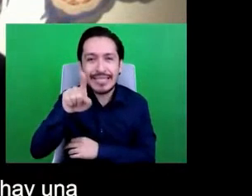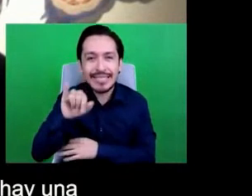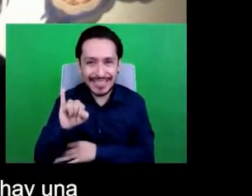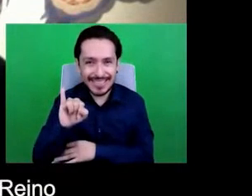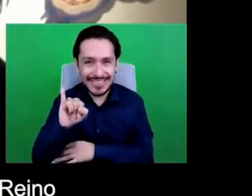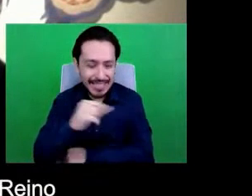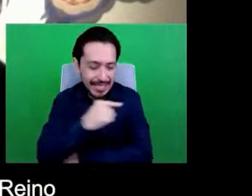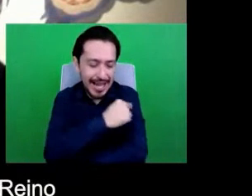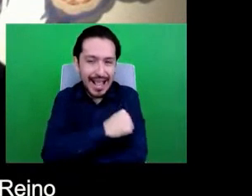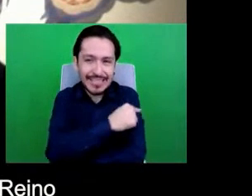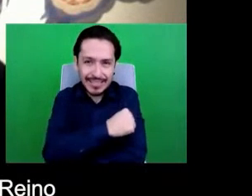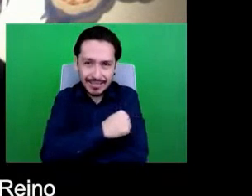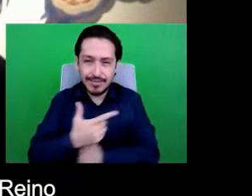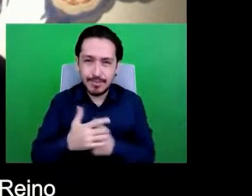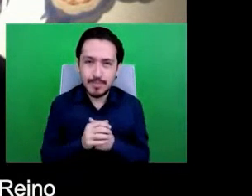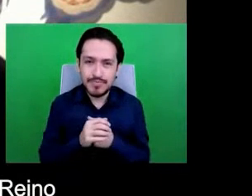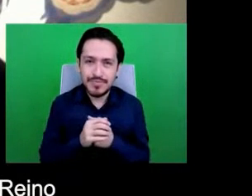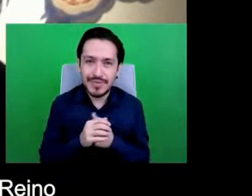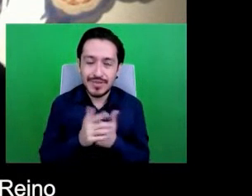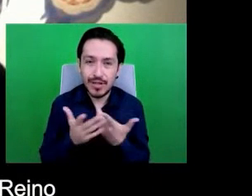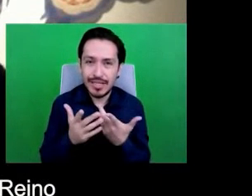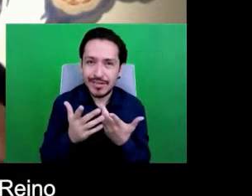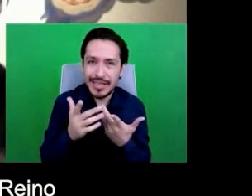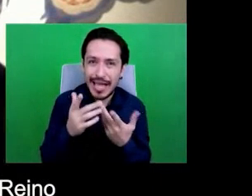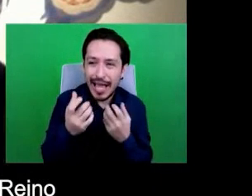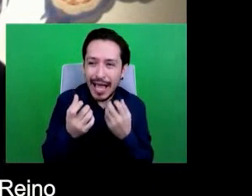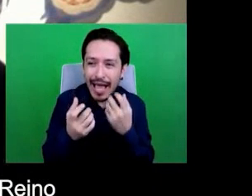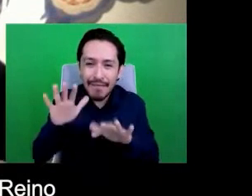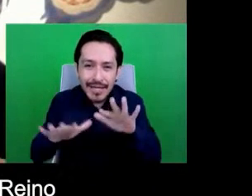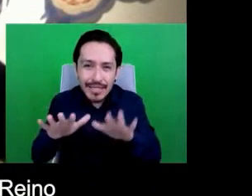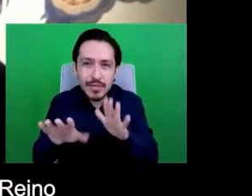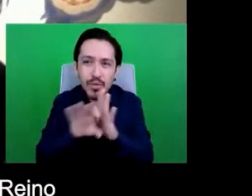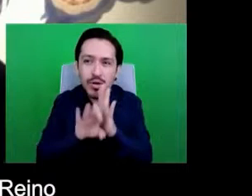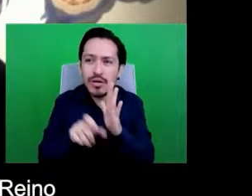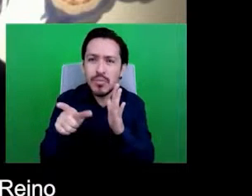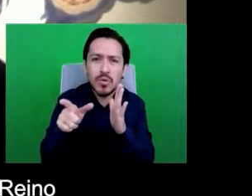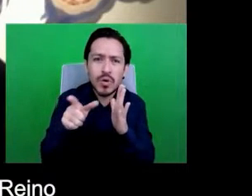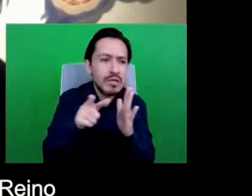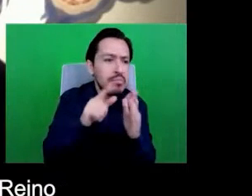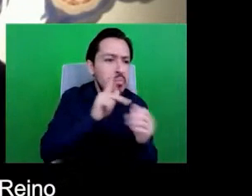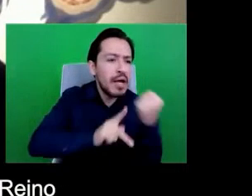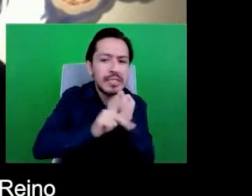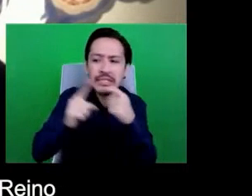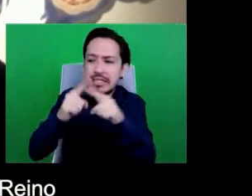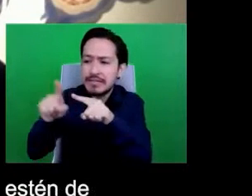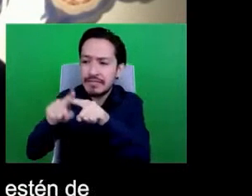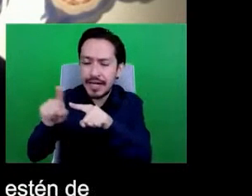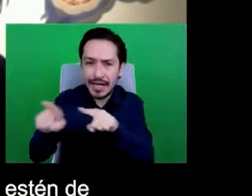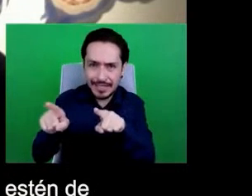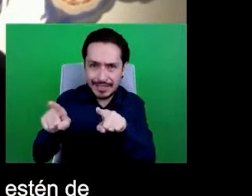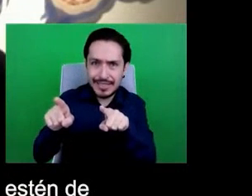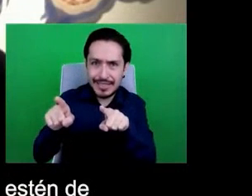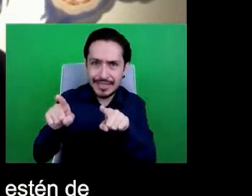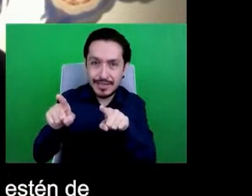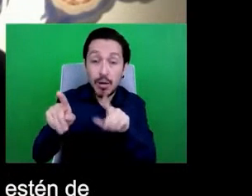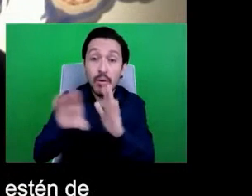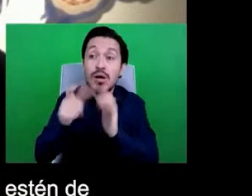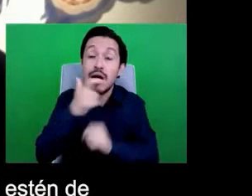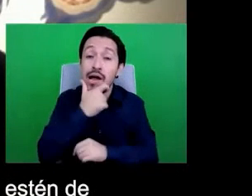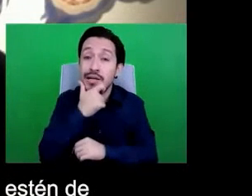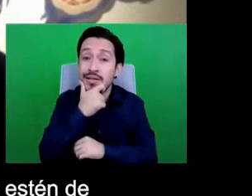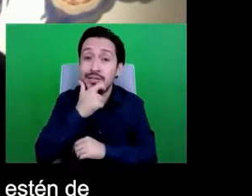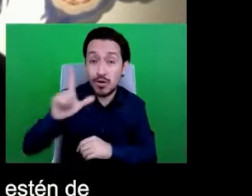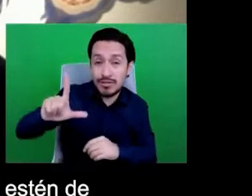apropiación de la cultura, de la interpretación de la cultura. Inclusive en el Reino Unido también hay un debate porque el gobierno quiere que los directores de